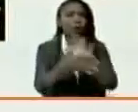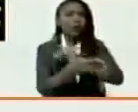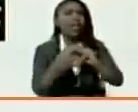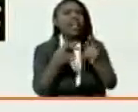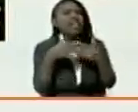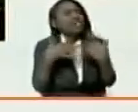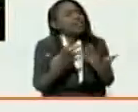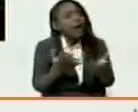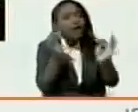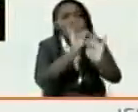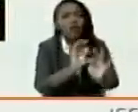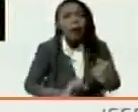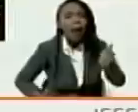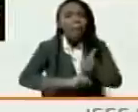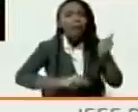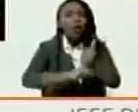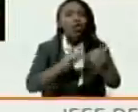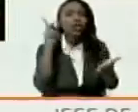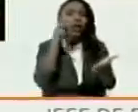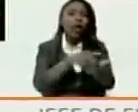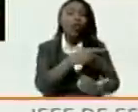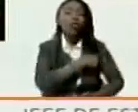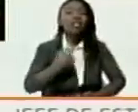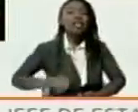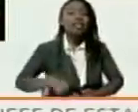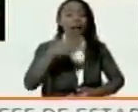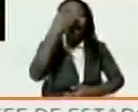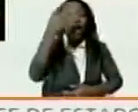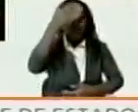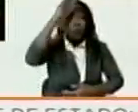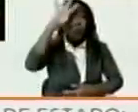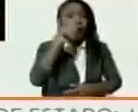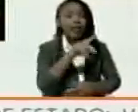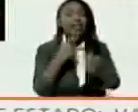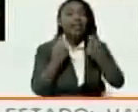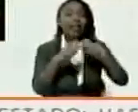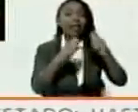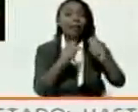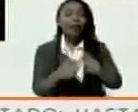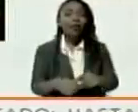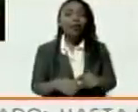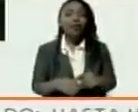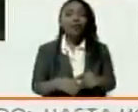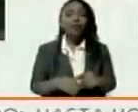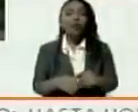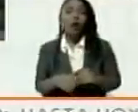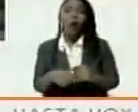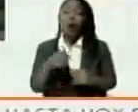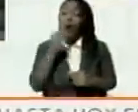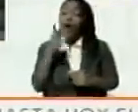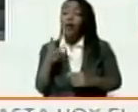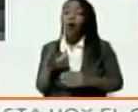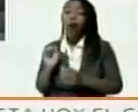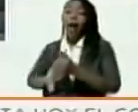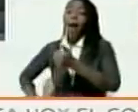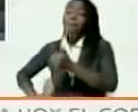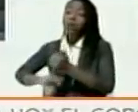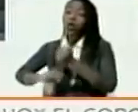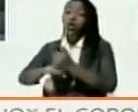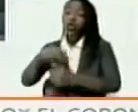manera ha llegado el apoyo de China y Cuba, líderes en atención y tratamiento? Bueno, el apoyo de China está